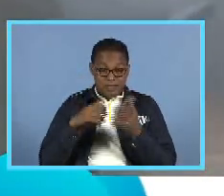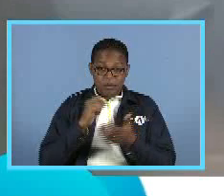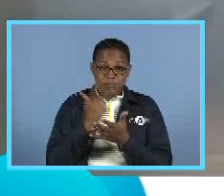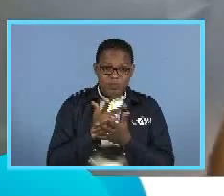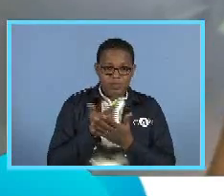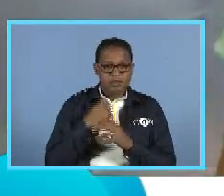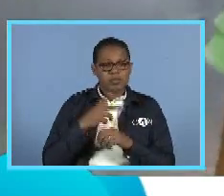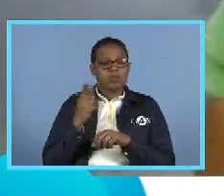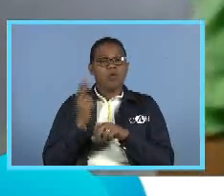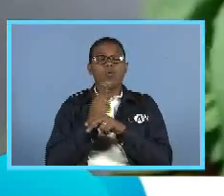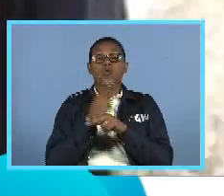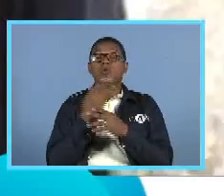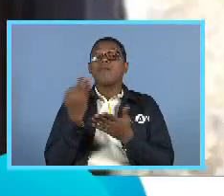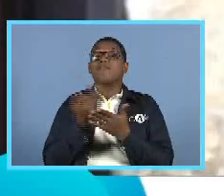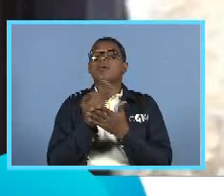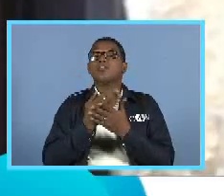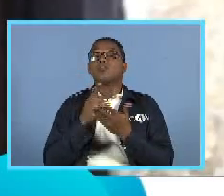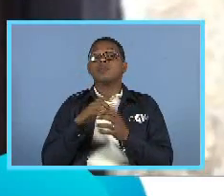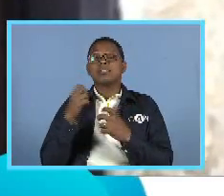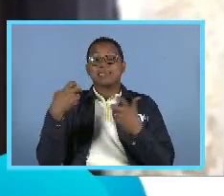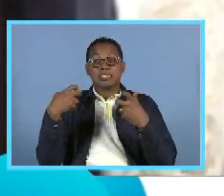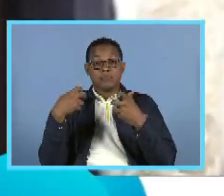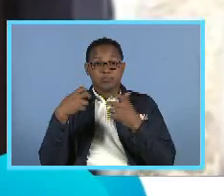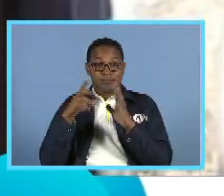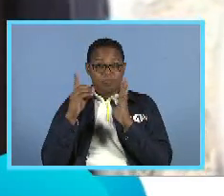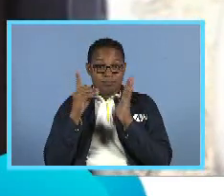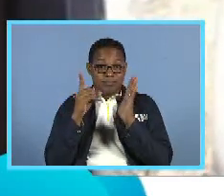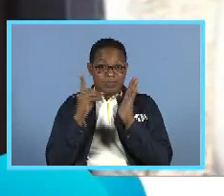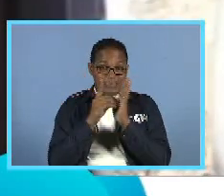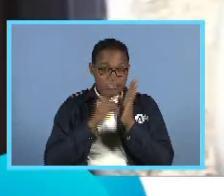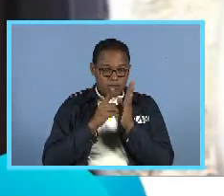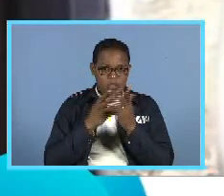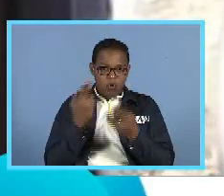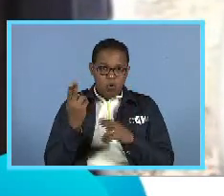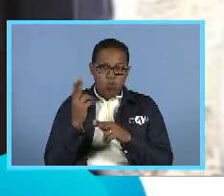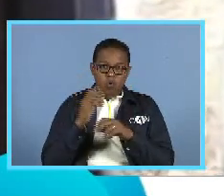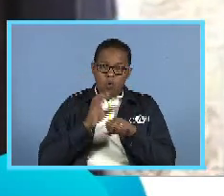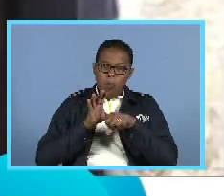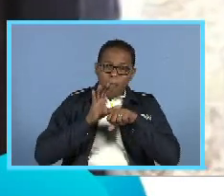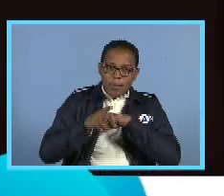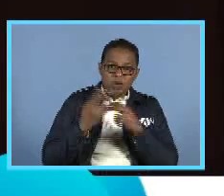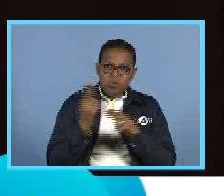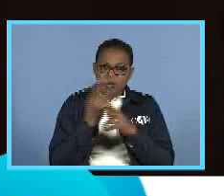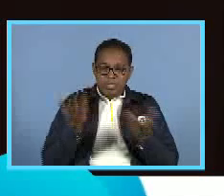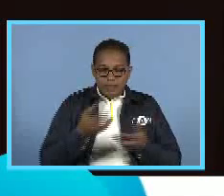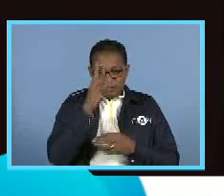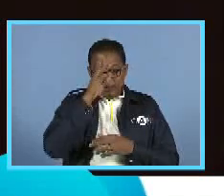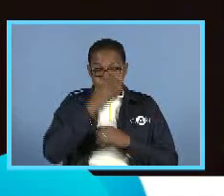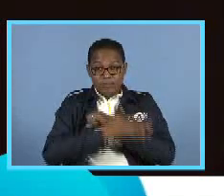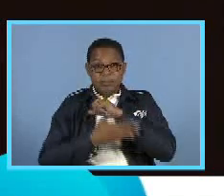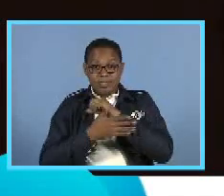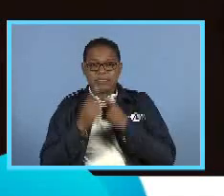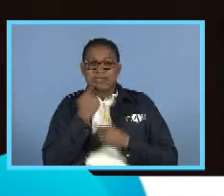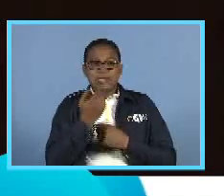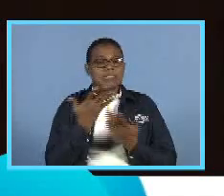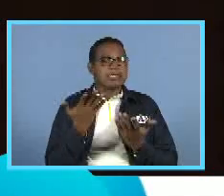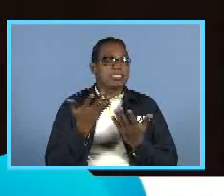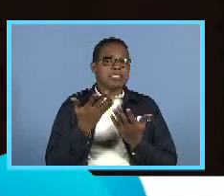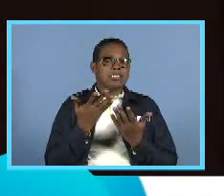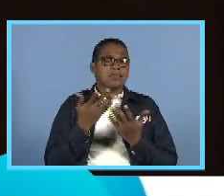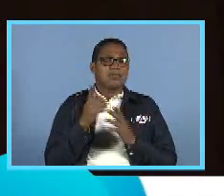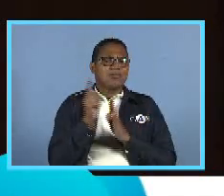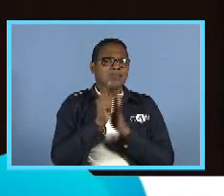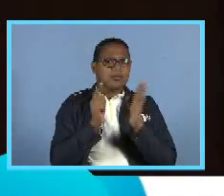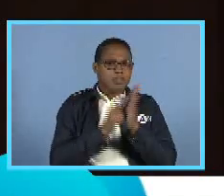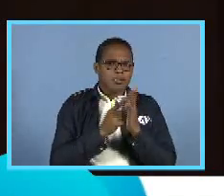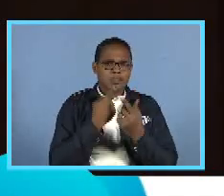uso obligatorio de la facturación electrónica en el país. A propósito, la abogada explica, entre otras cosas, que con la ley de facturación